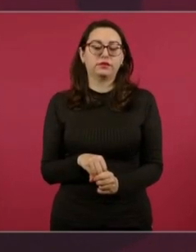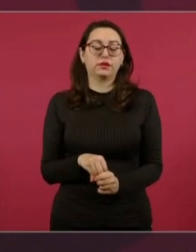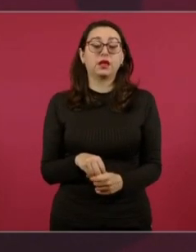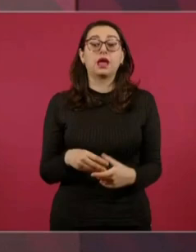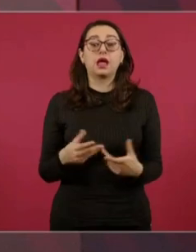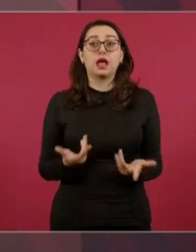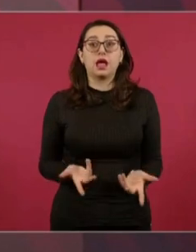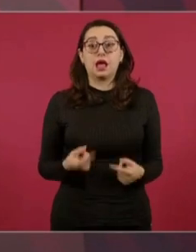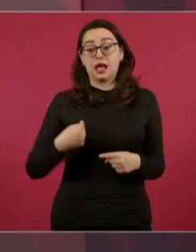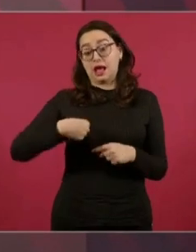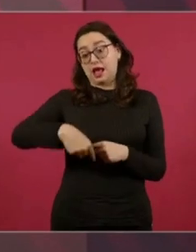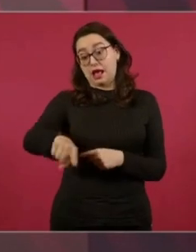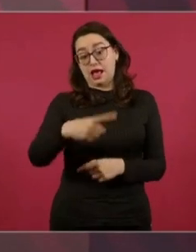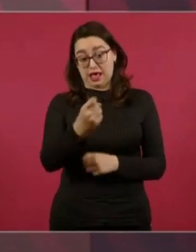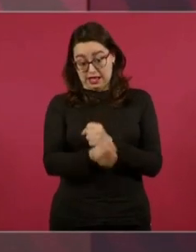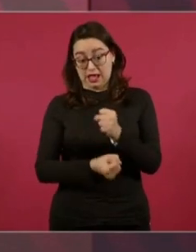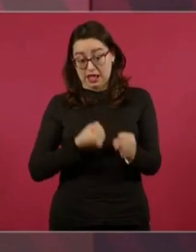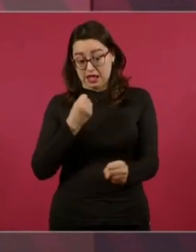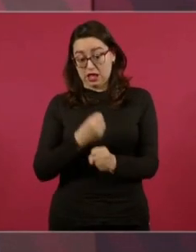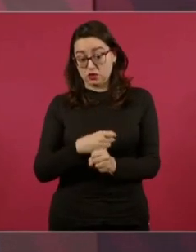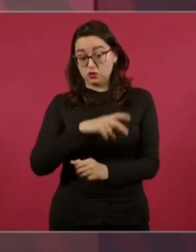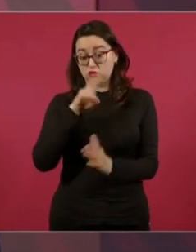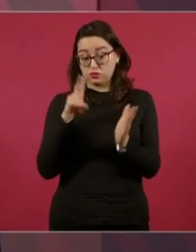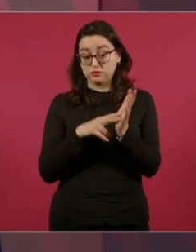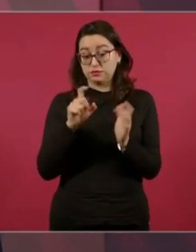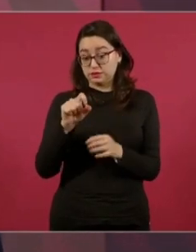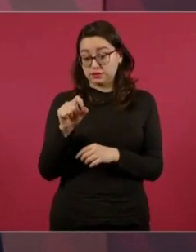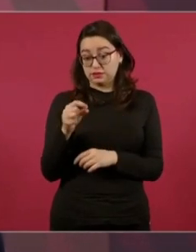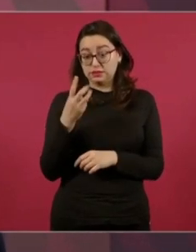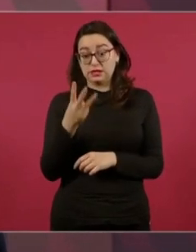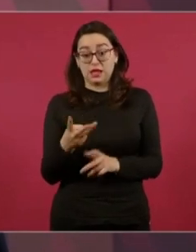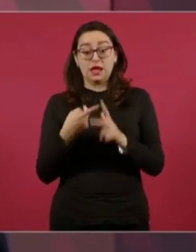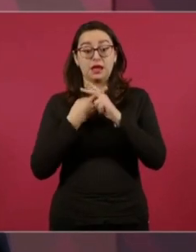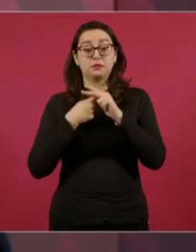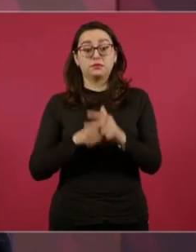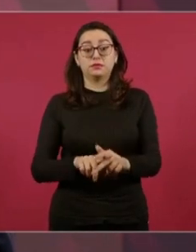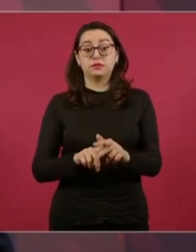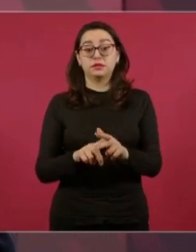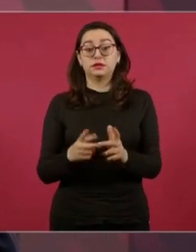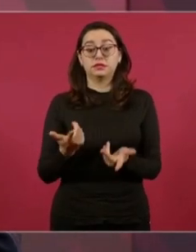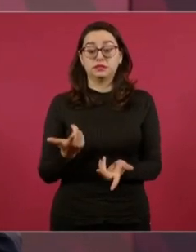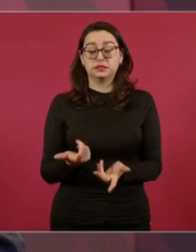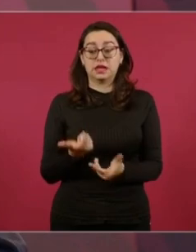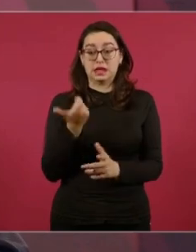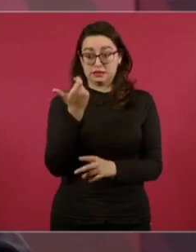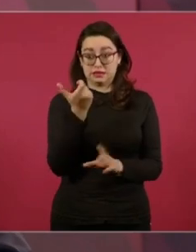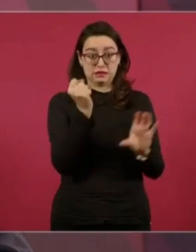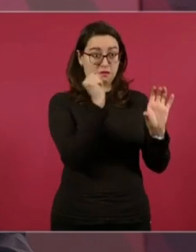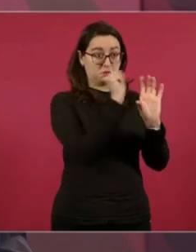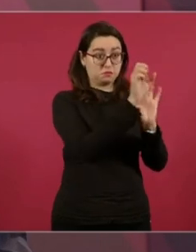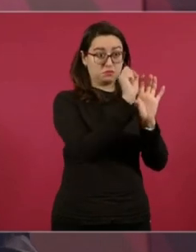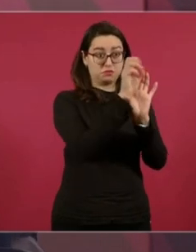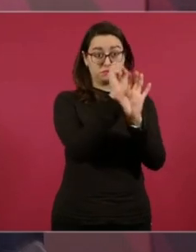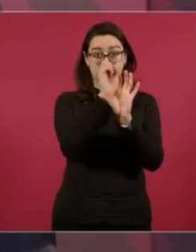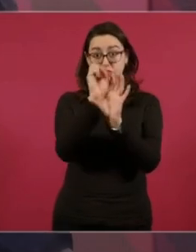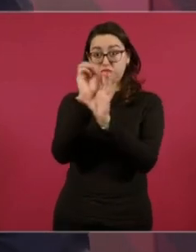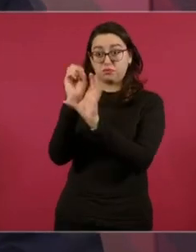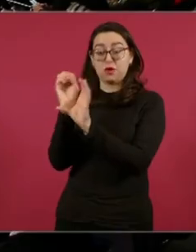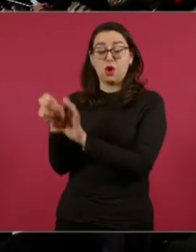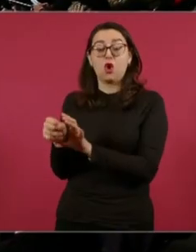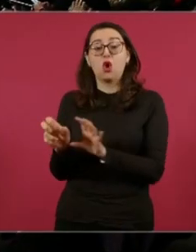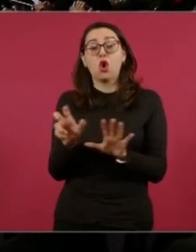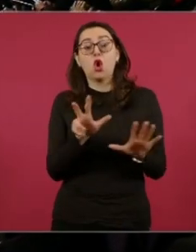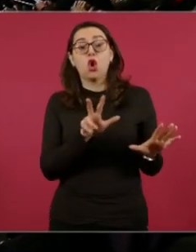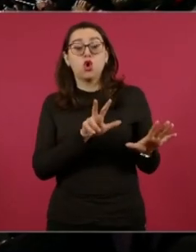estas 2.750 sucursales cerca de 800 mil millones de pesos para los programas